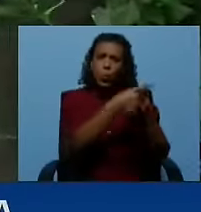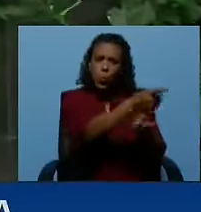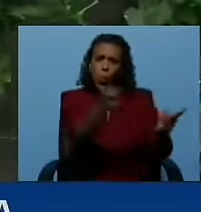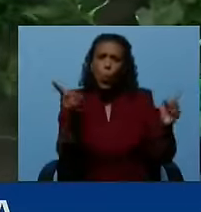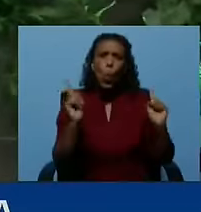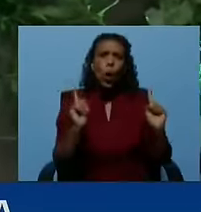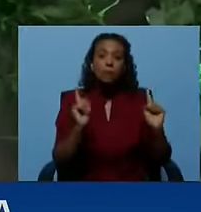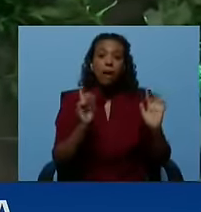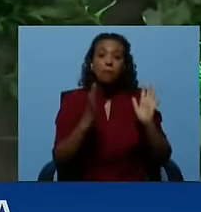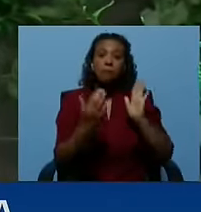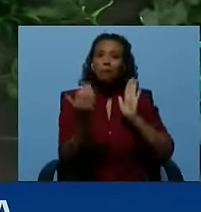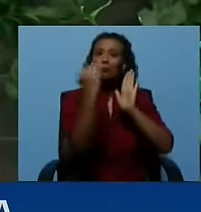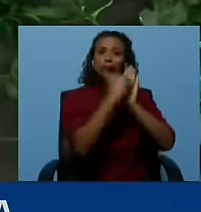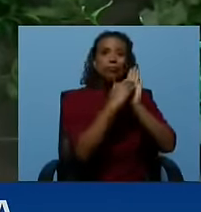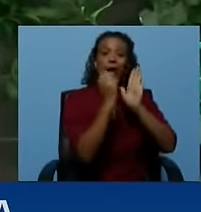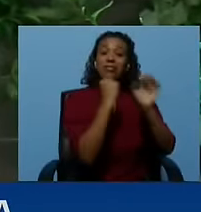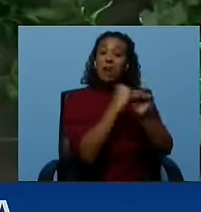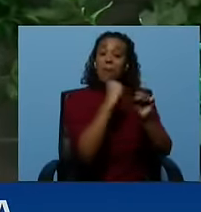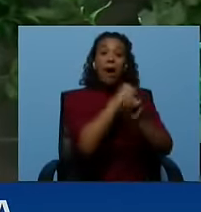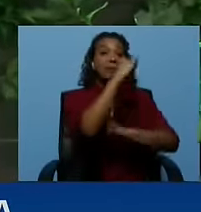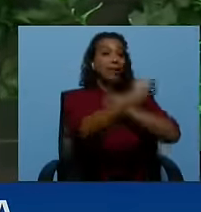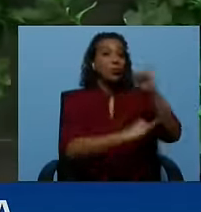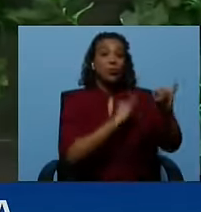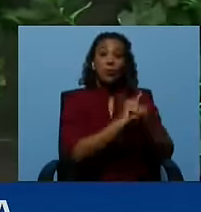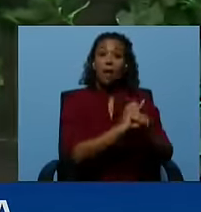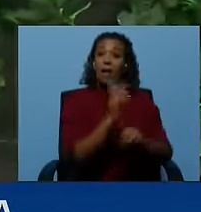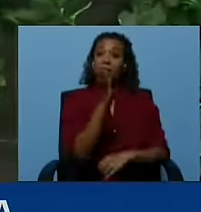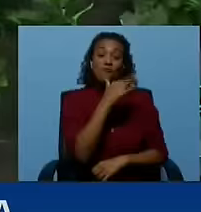está contemplado el trabajo internacional.